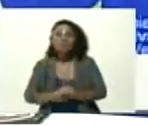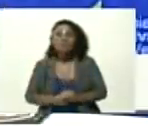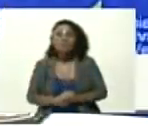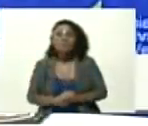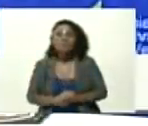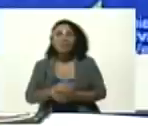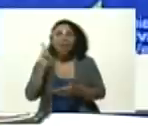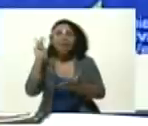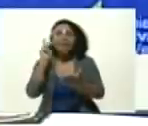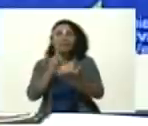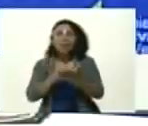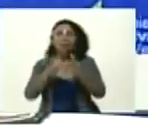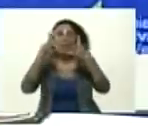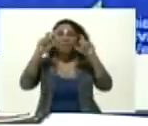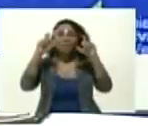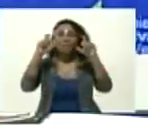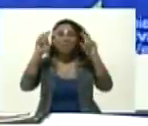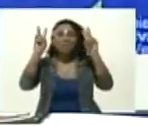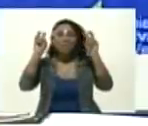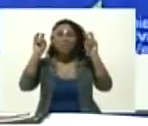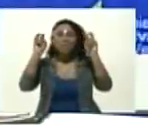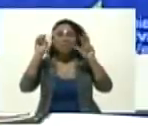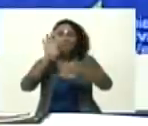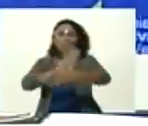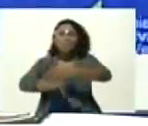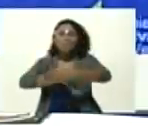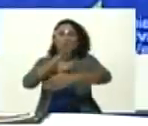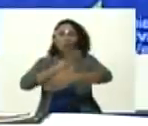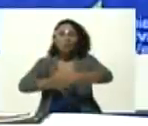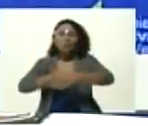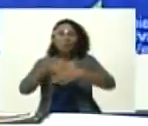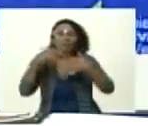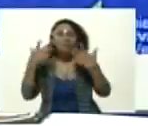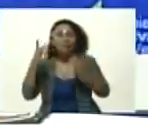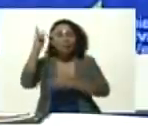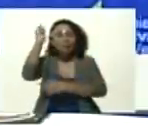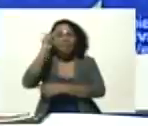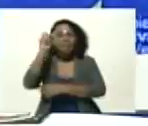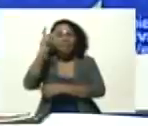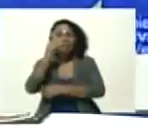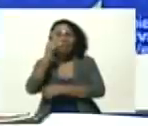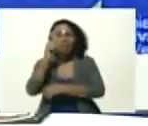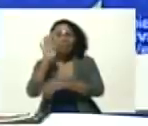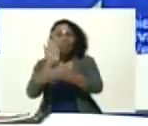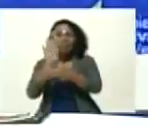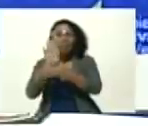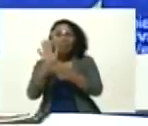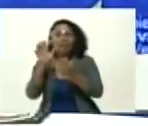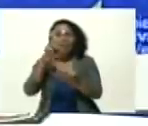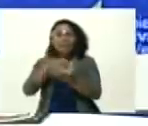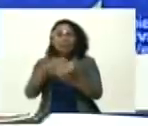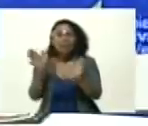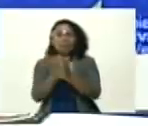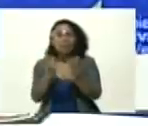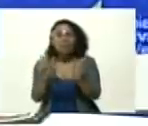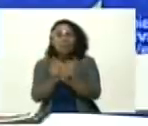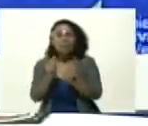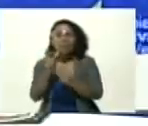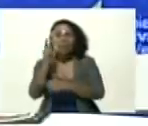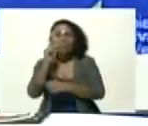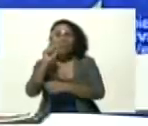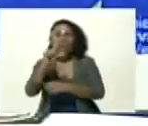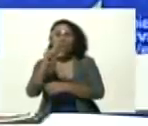Ahí llegaron fotos nuevas de Barcelona, del diputado protector del estado de Anzoátegui, Luis José